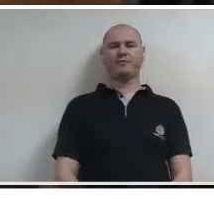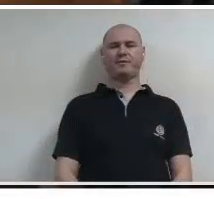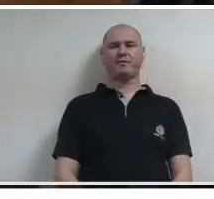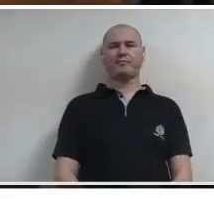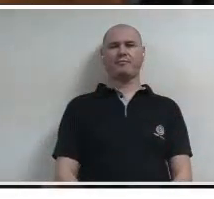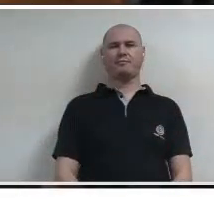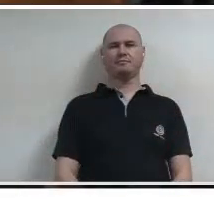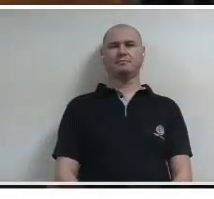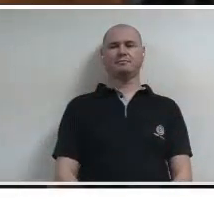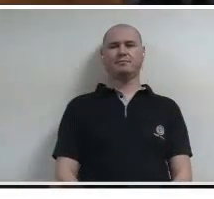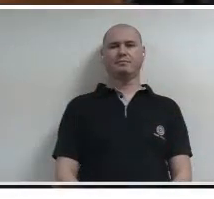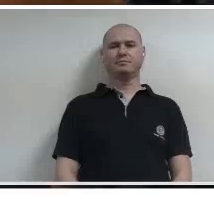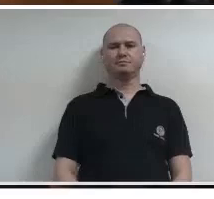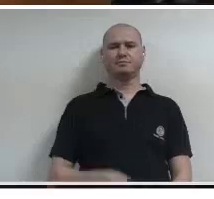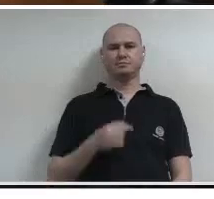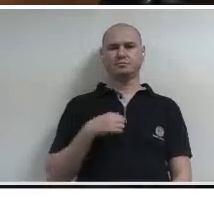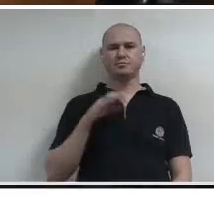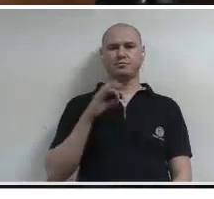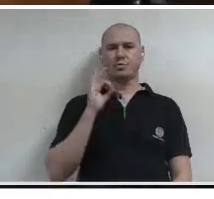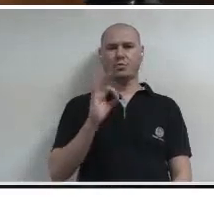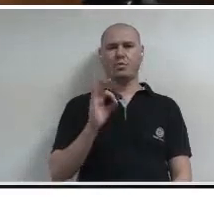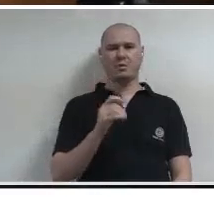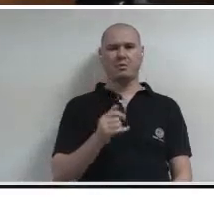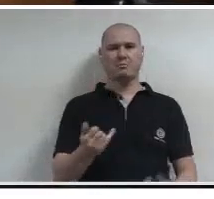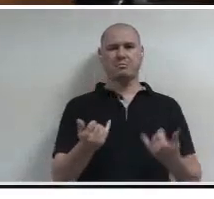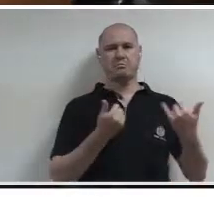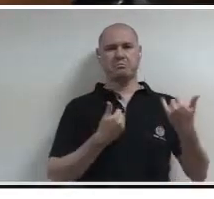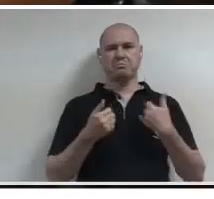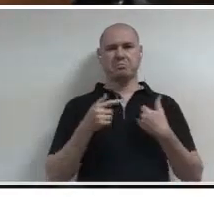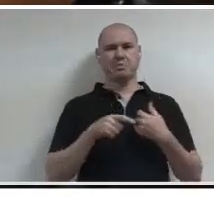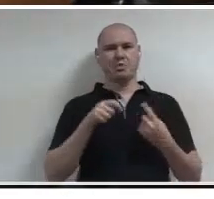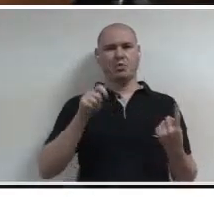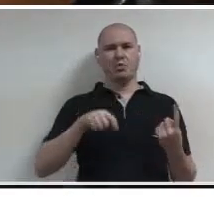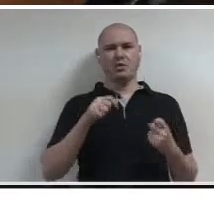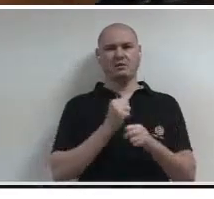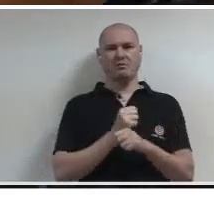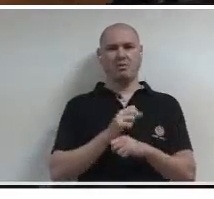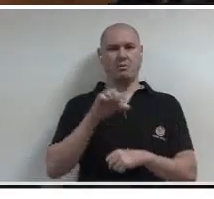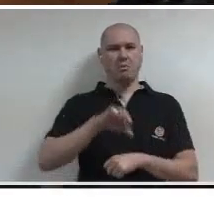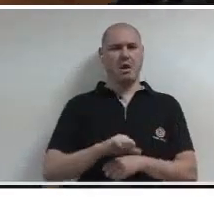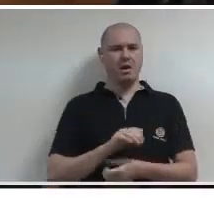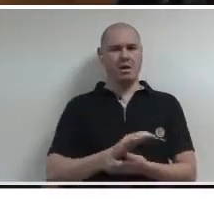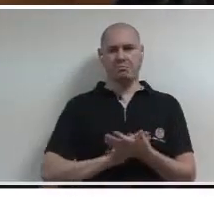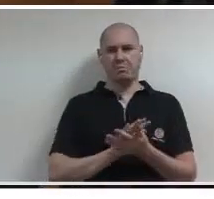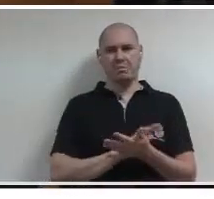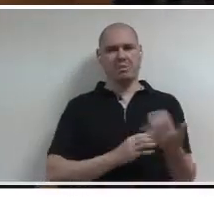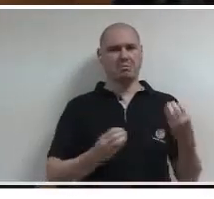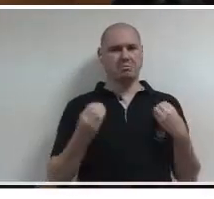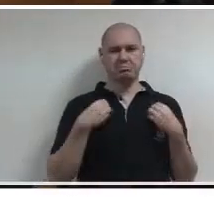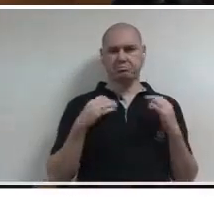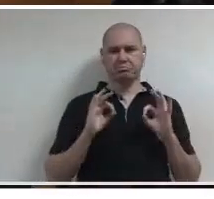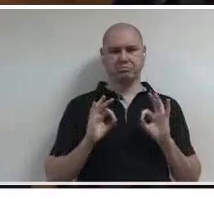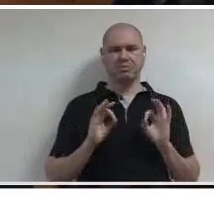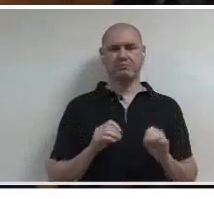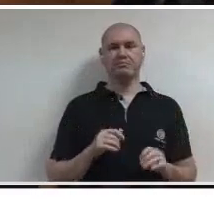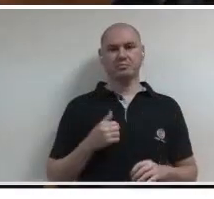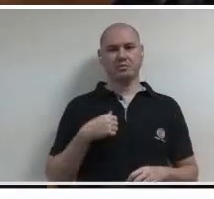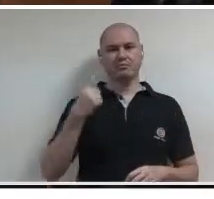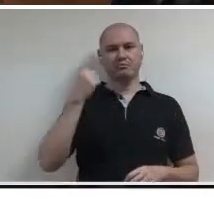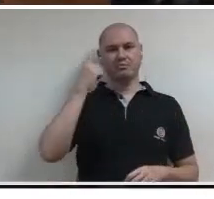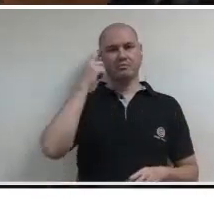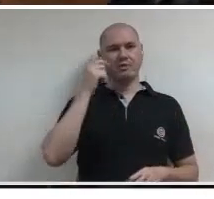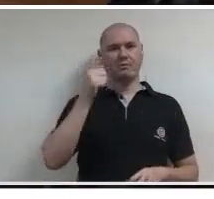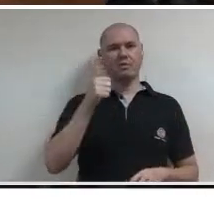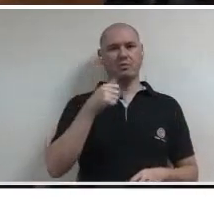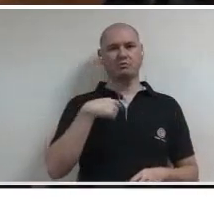el que nunca tuvimos mención adversa a su desempeño. Ayer no hay por y ya ese eina a